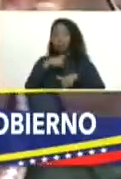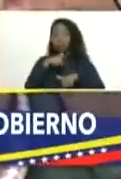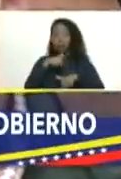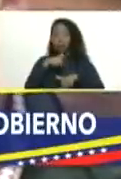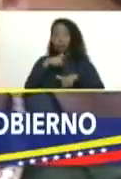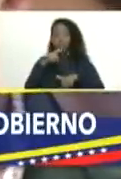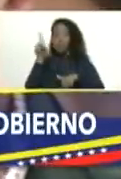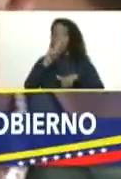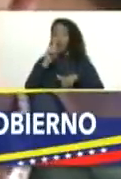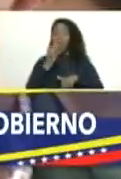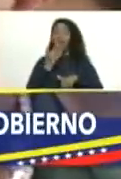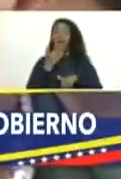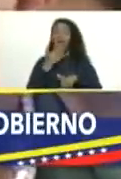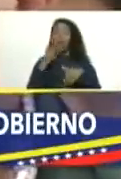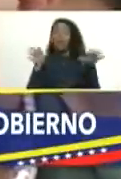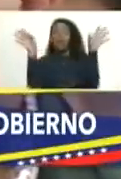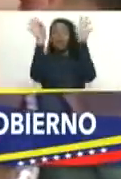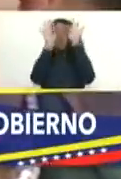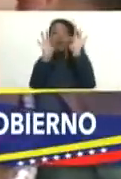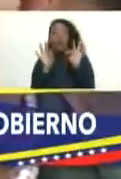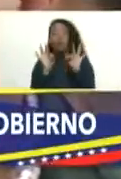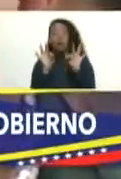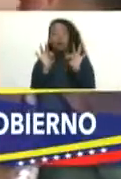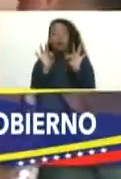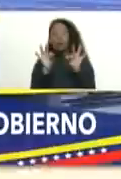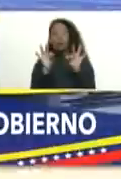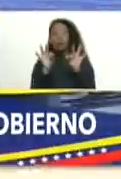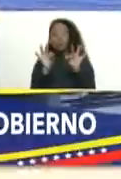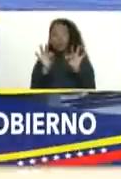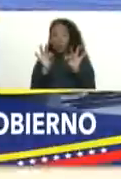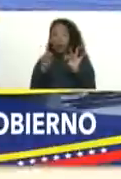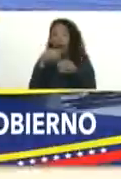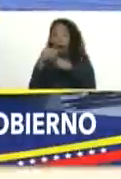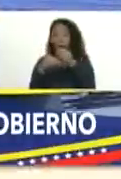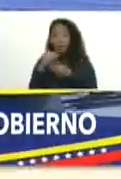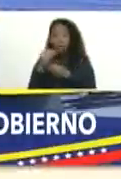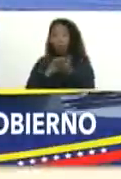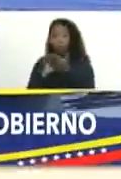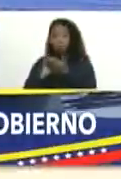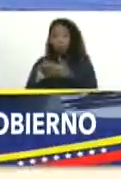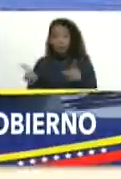hubiera existido este mecanismo? ¿Le hubieran atendido y resuelto su problema?